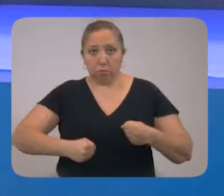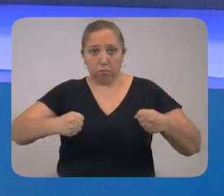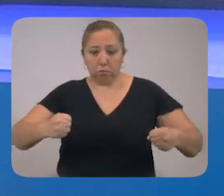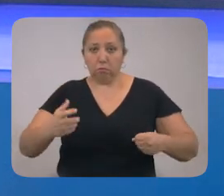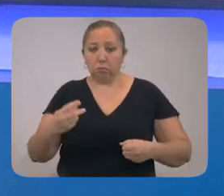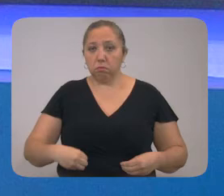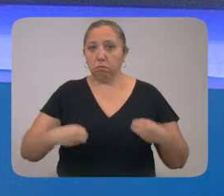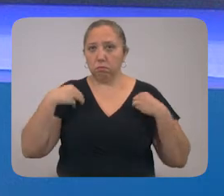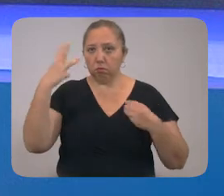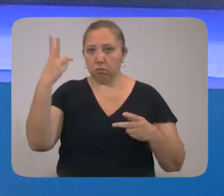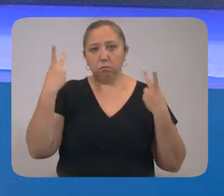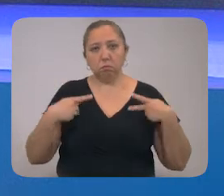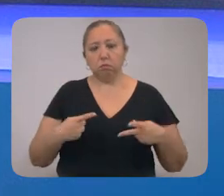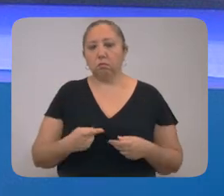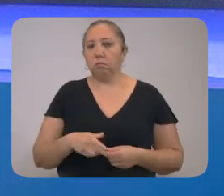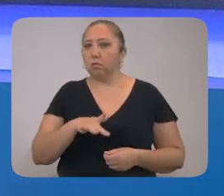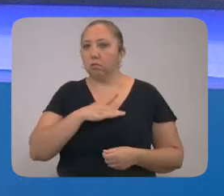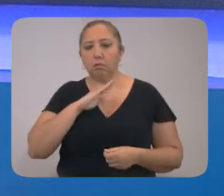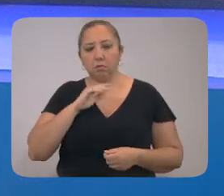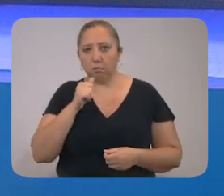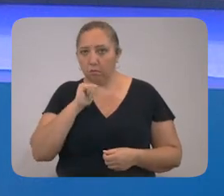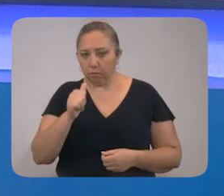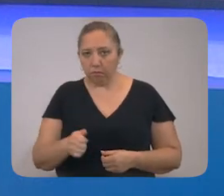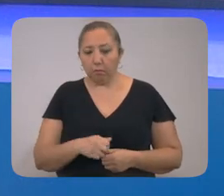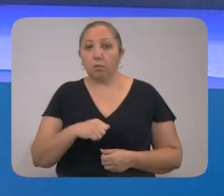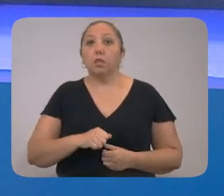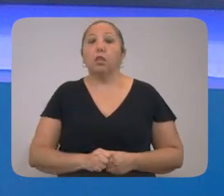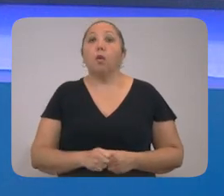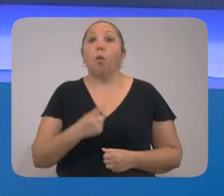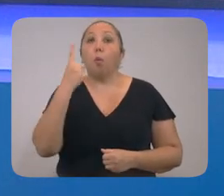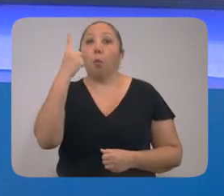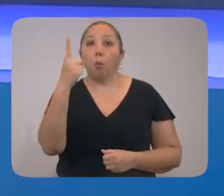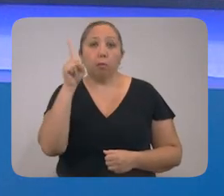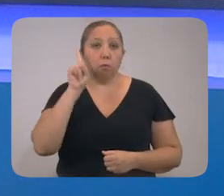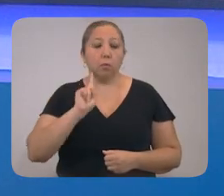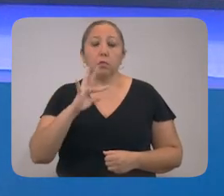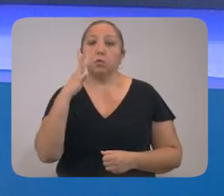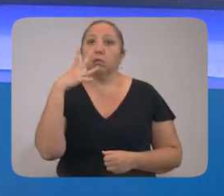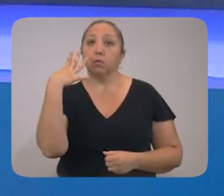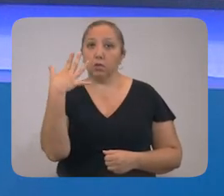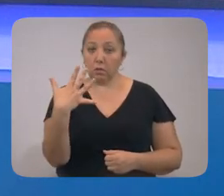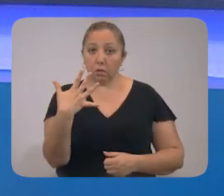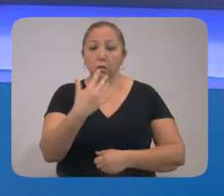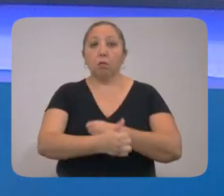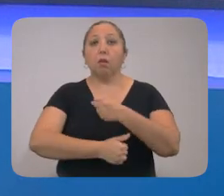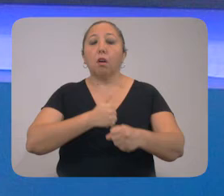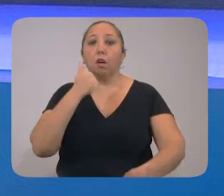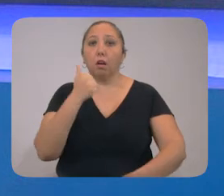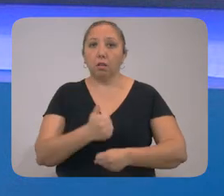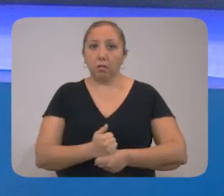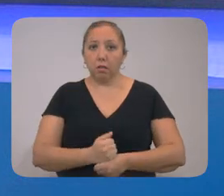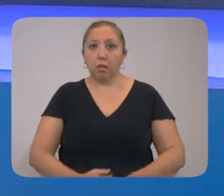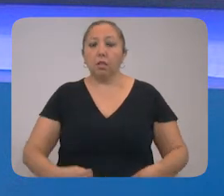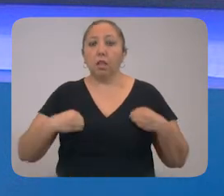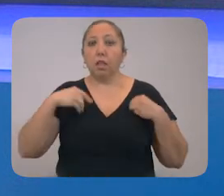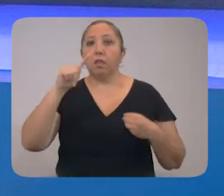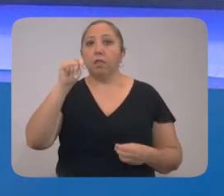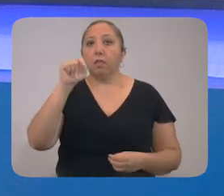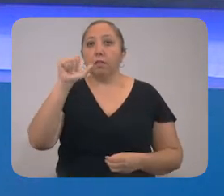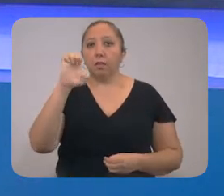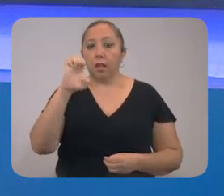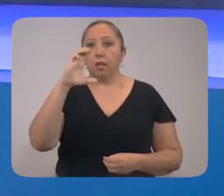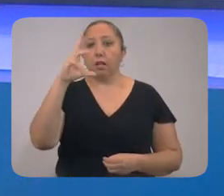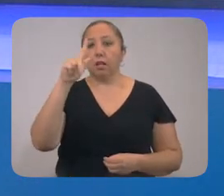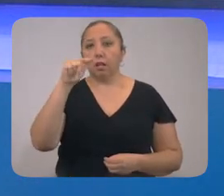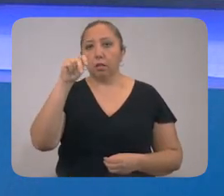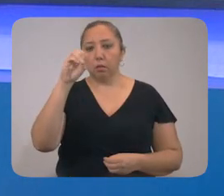3 personas, hasta el momento asintomáticas. Y finalmente, una mujer de 55 años, originaria y residente de Tecantó,